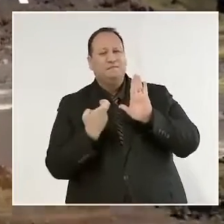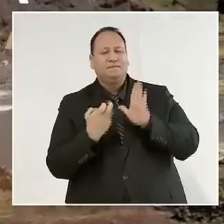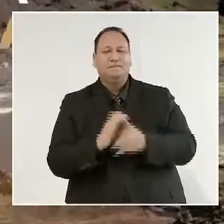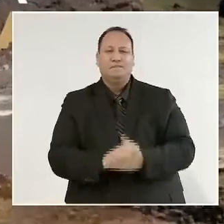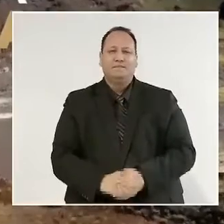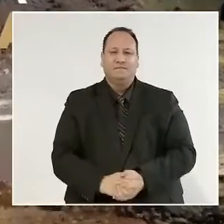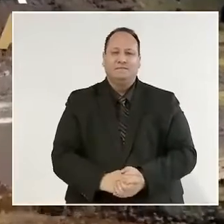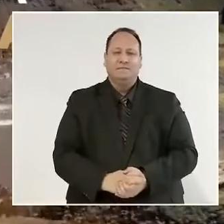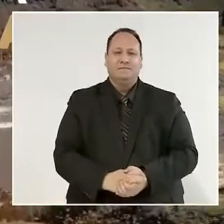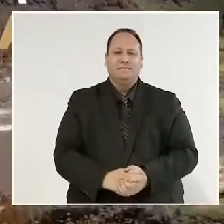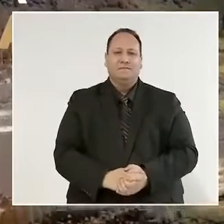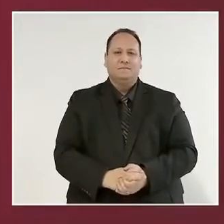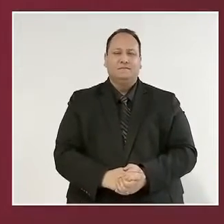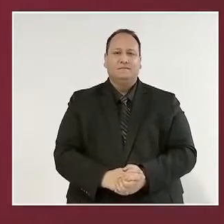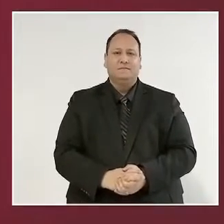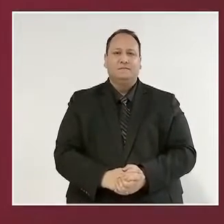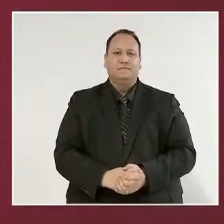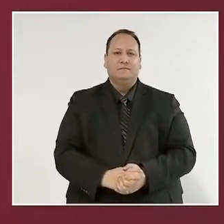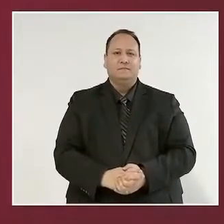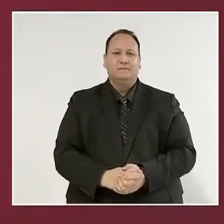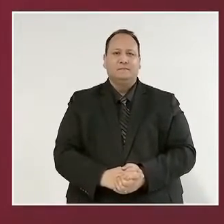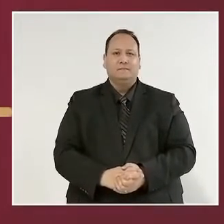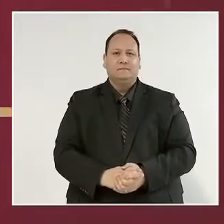nueva Baja California.